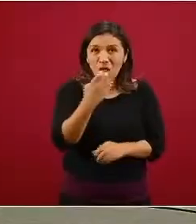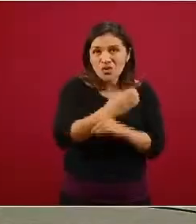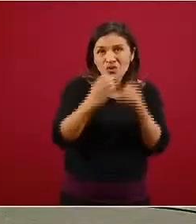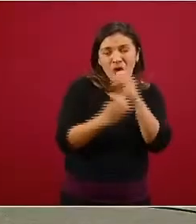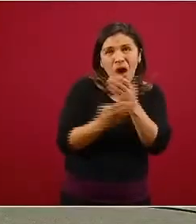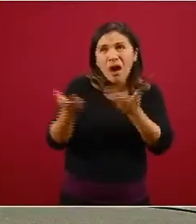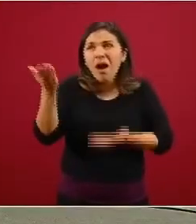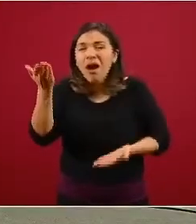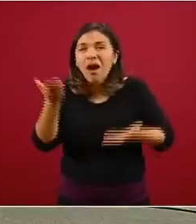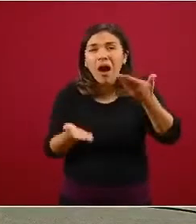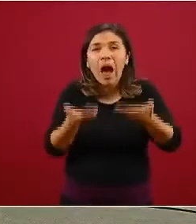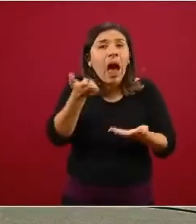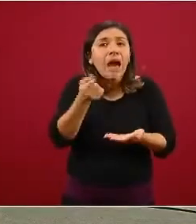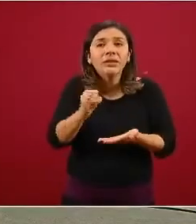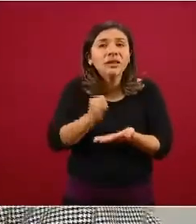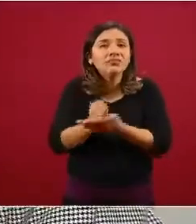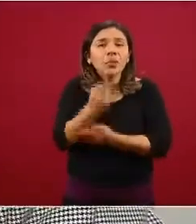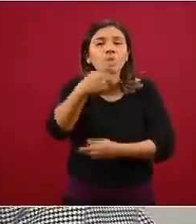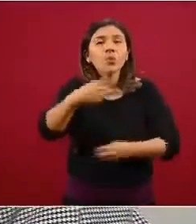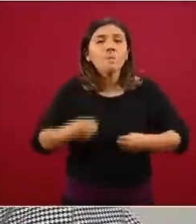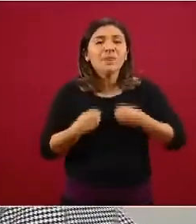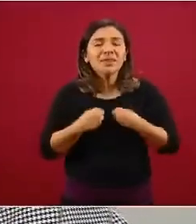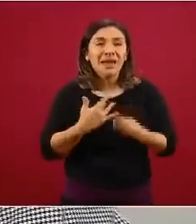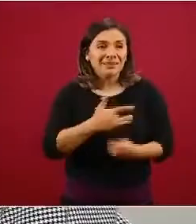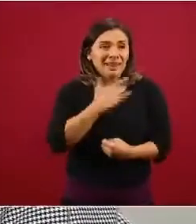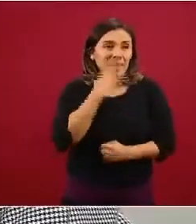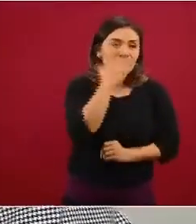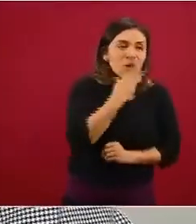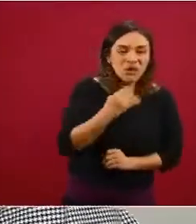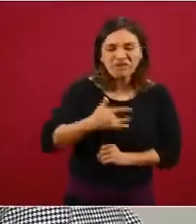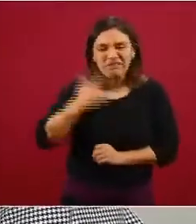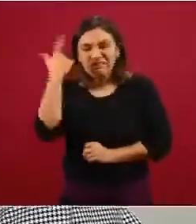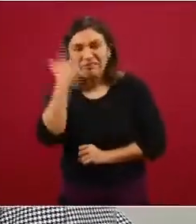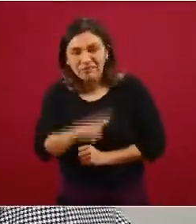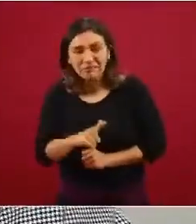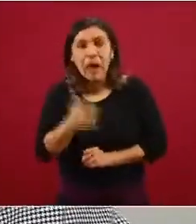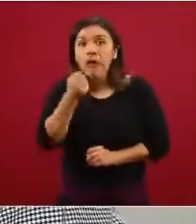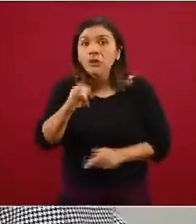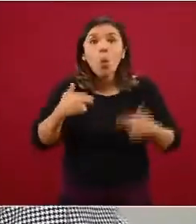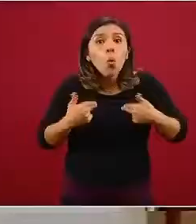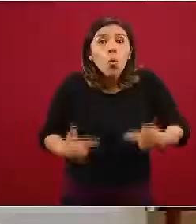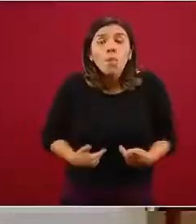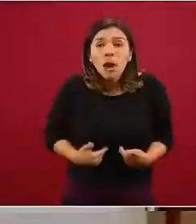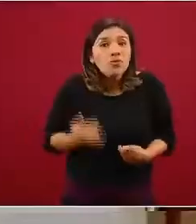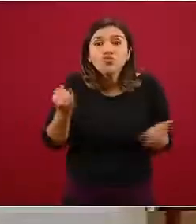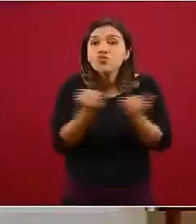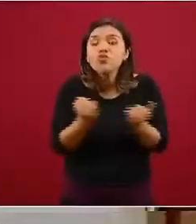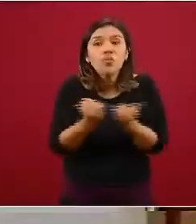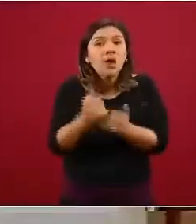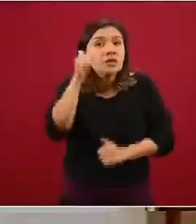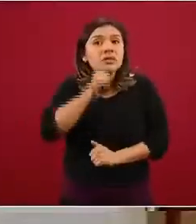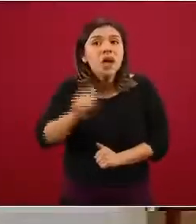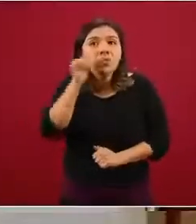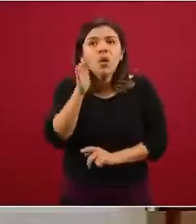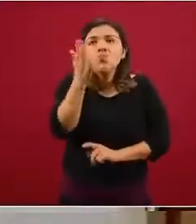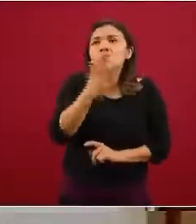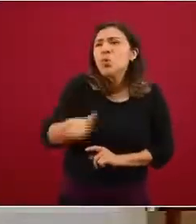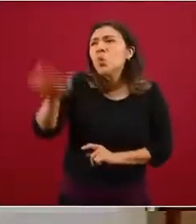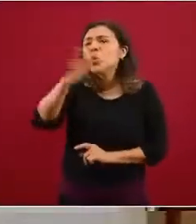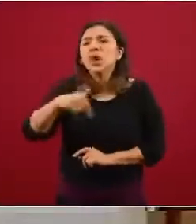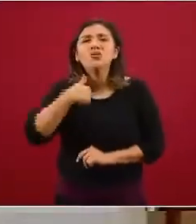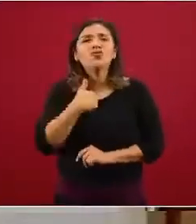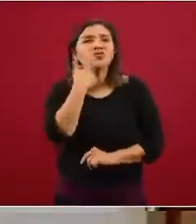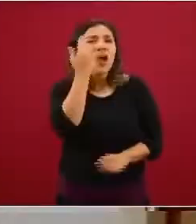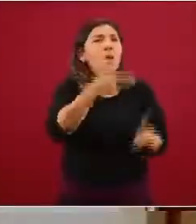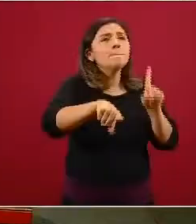dicotomía construimos nuestras vidas, lo que se siente bonito y lo que se siente feo. Los humanos nos la pasamos toda la vida buscando los